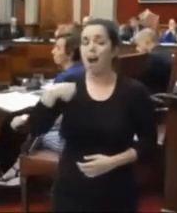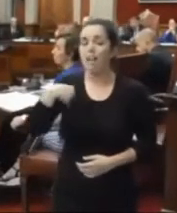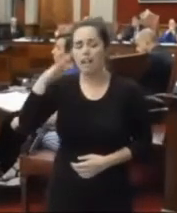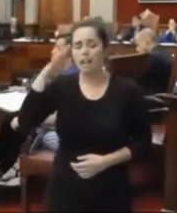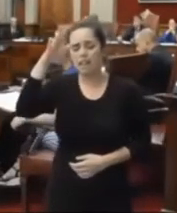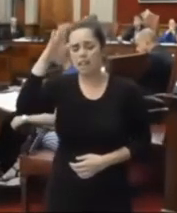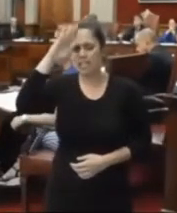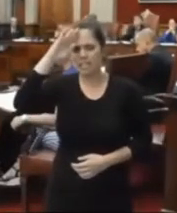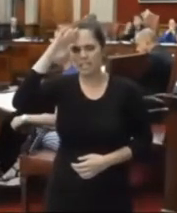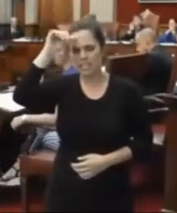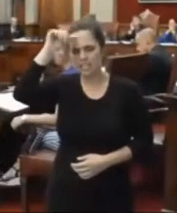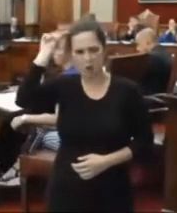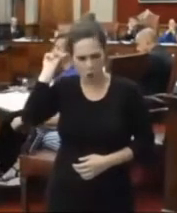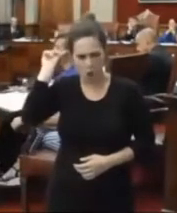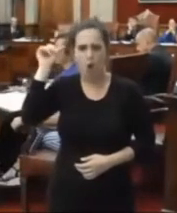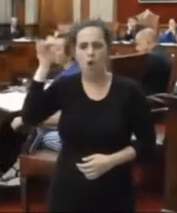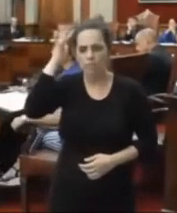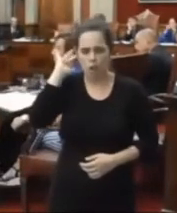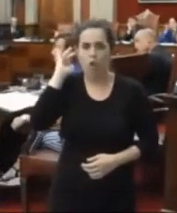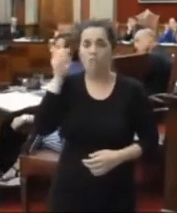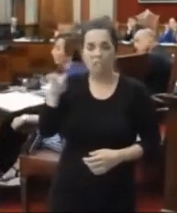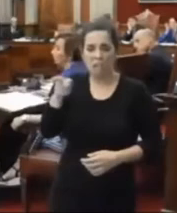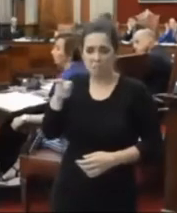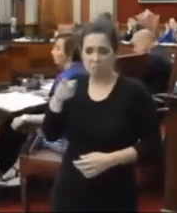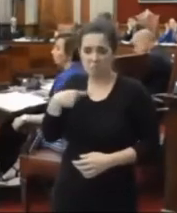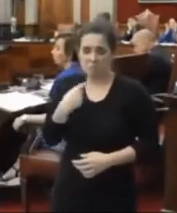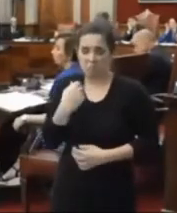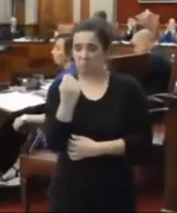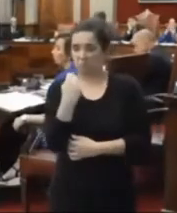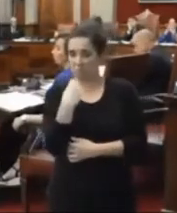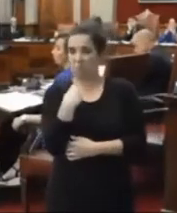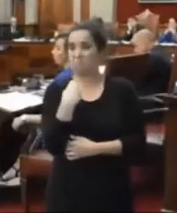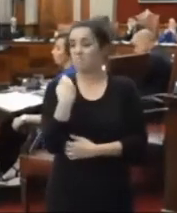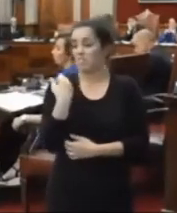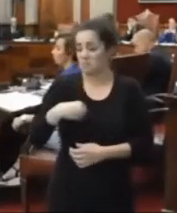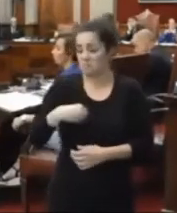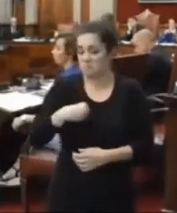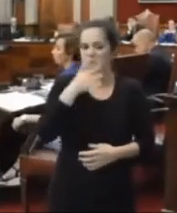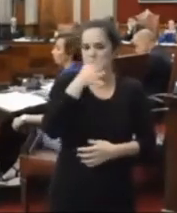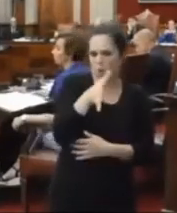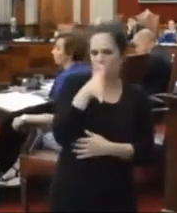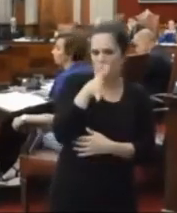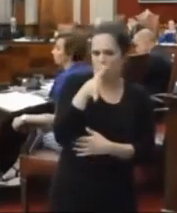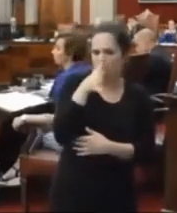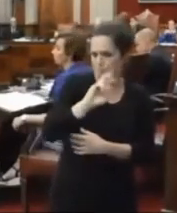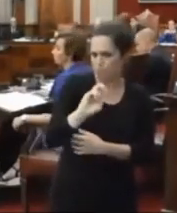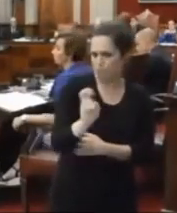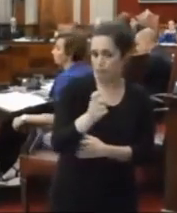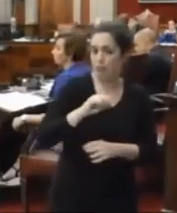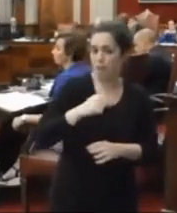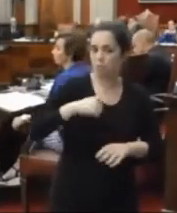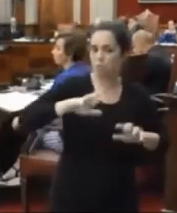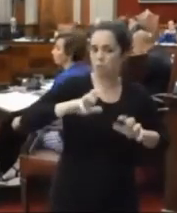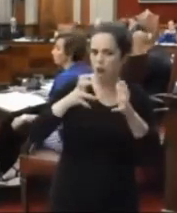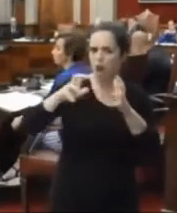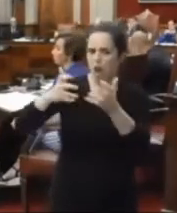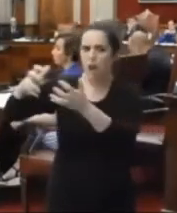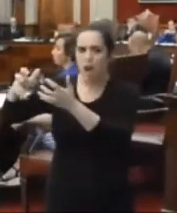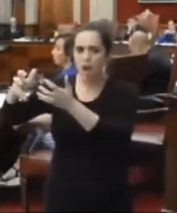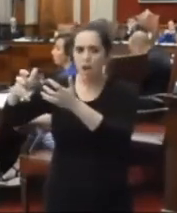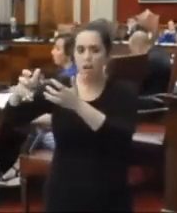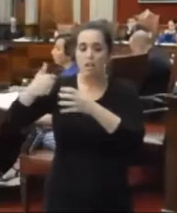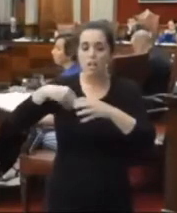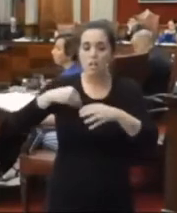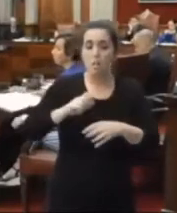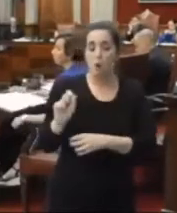más mínimo interés. Pusimos varios pleitos que ganamos y la sentencia de la